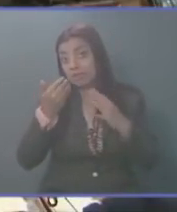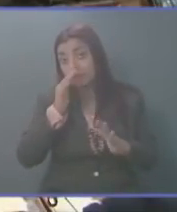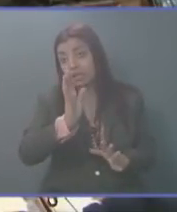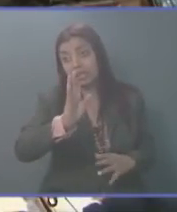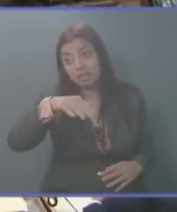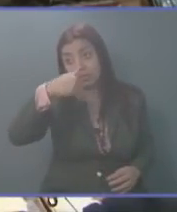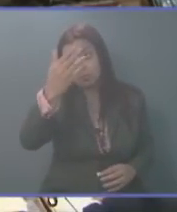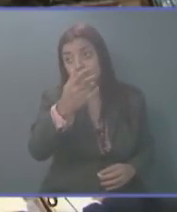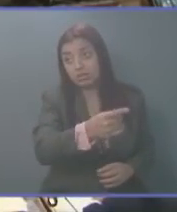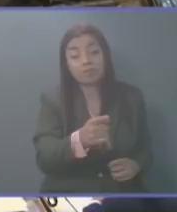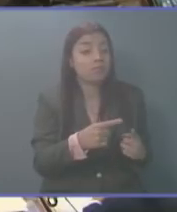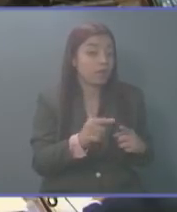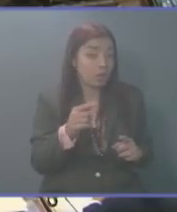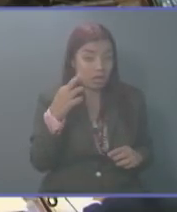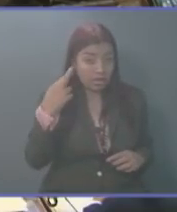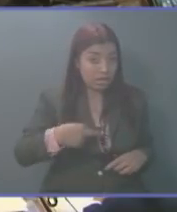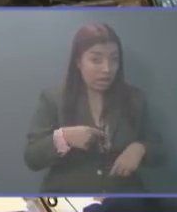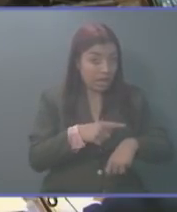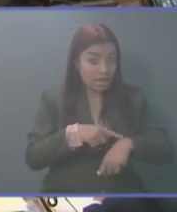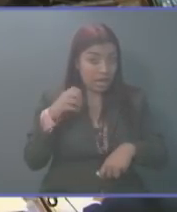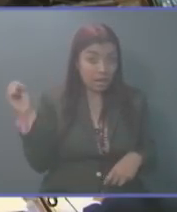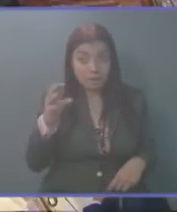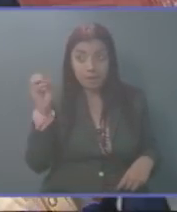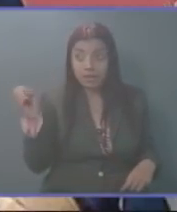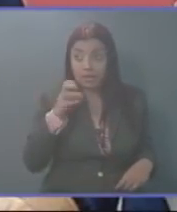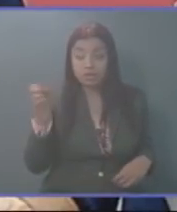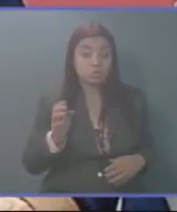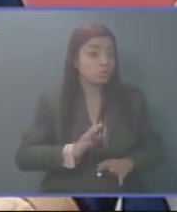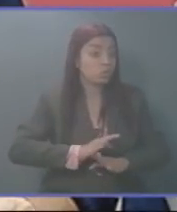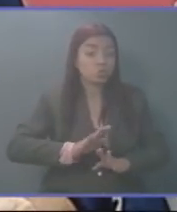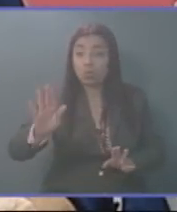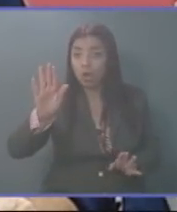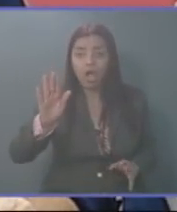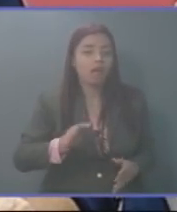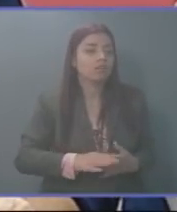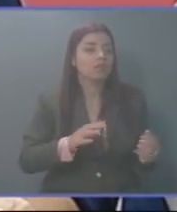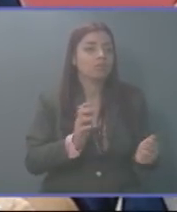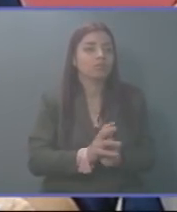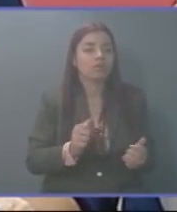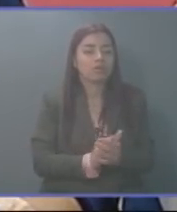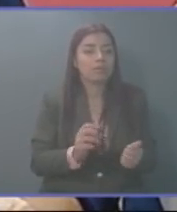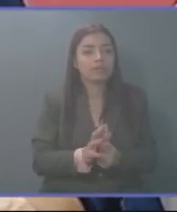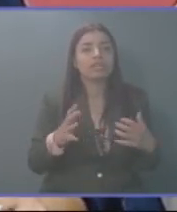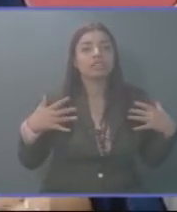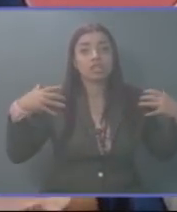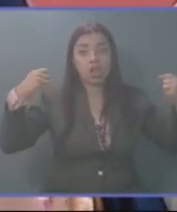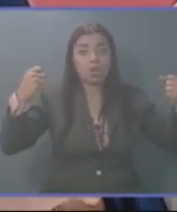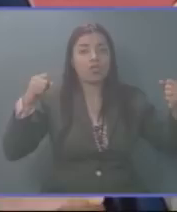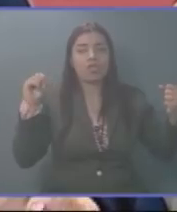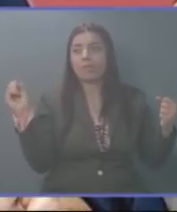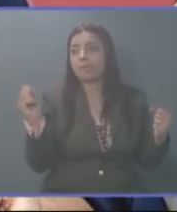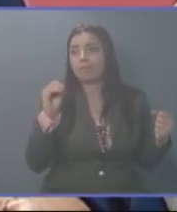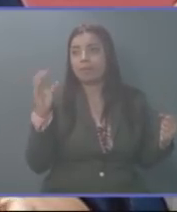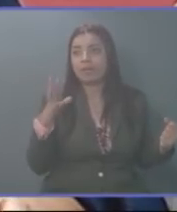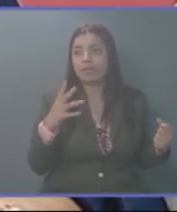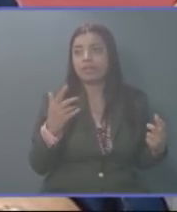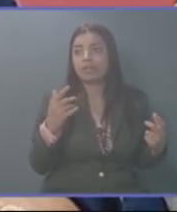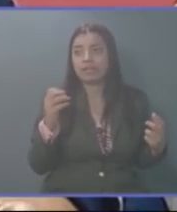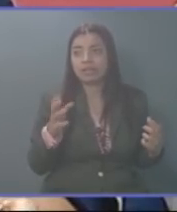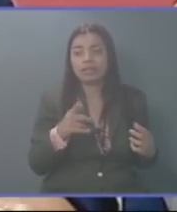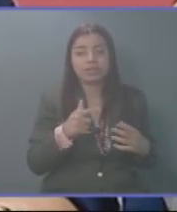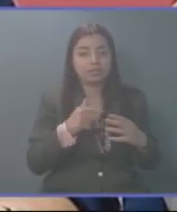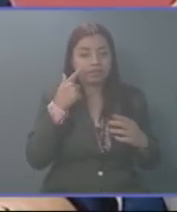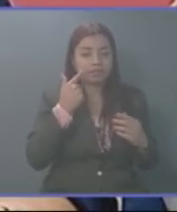Pero nunca hubo una emergencia, nunca hubo una crisis de salud pública, y ahí están los corredores